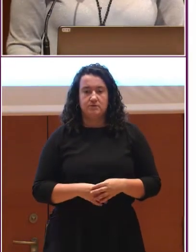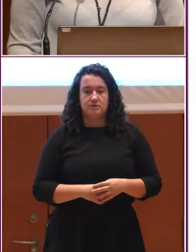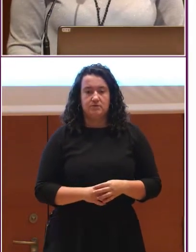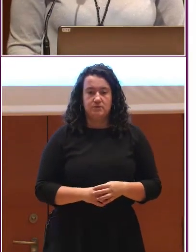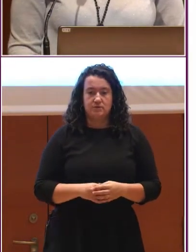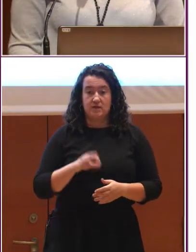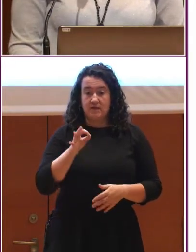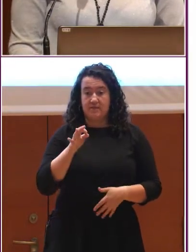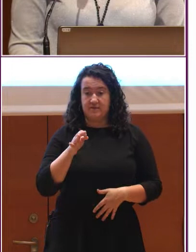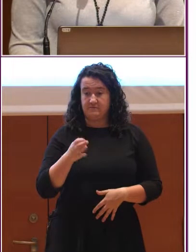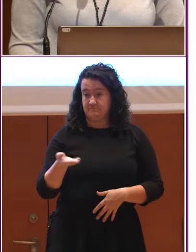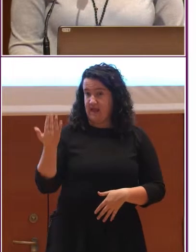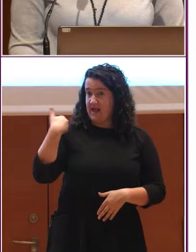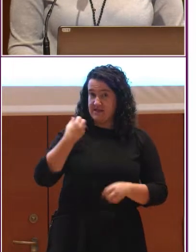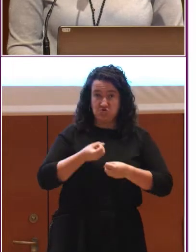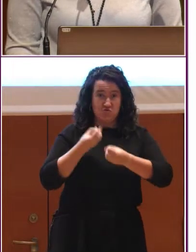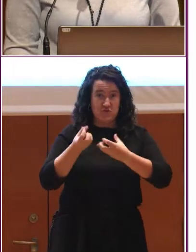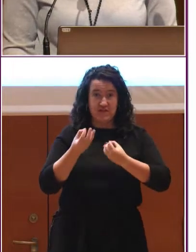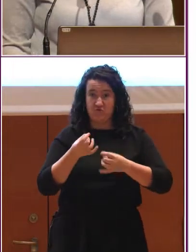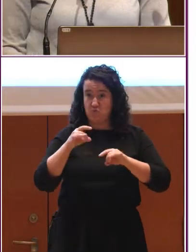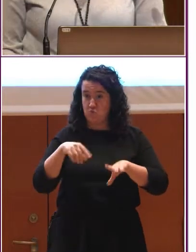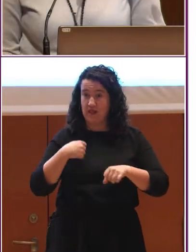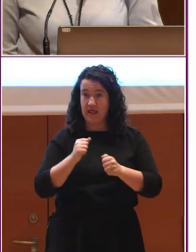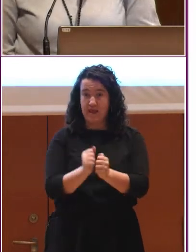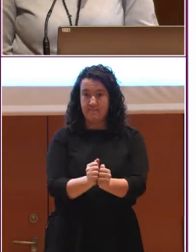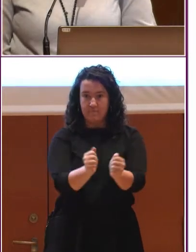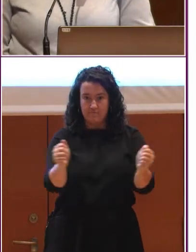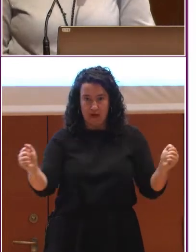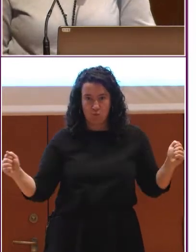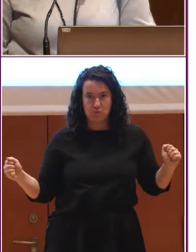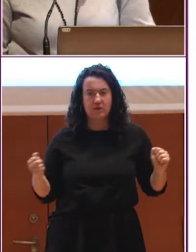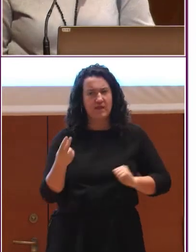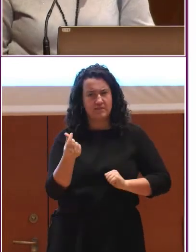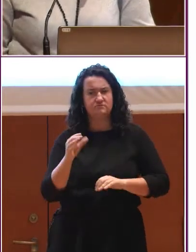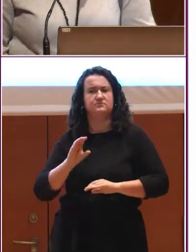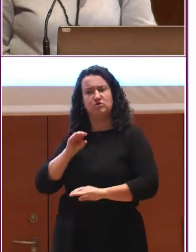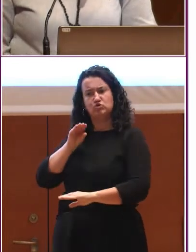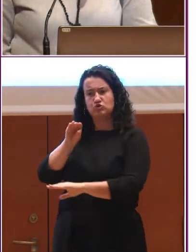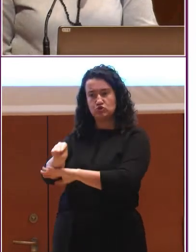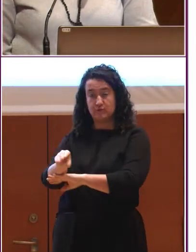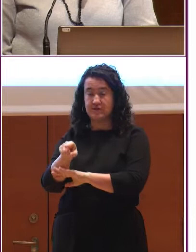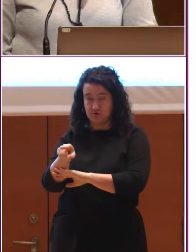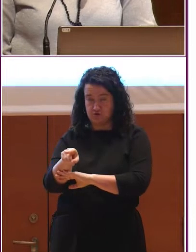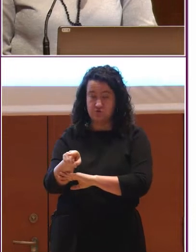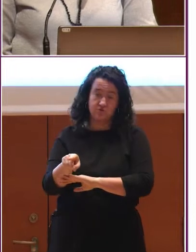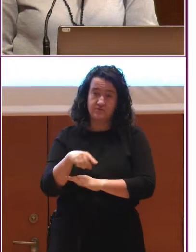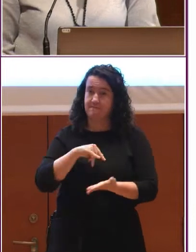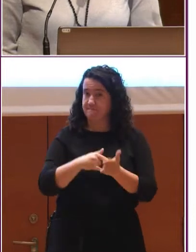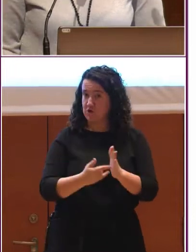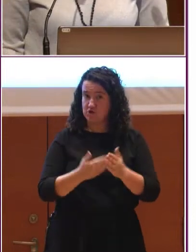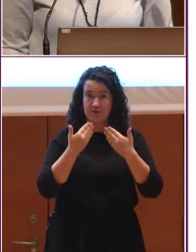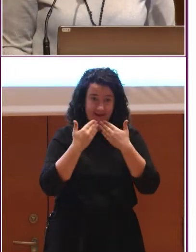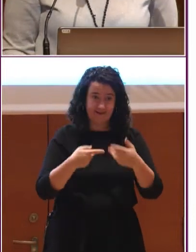se extendió a Gipuzkoa y Álava y hay que decir a este respecto bueno lo tengo que